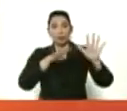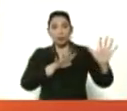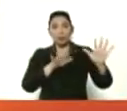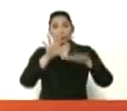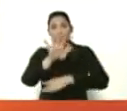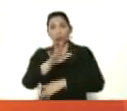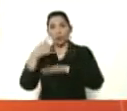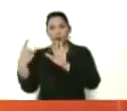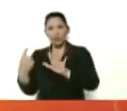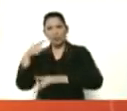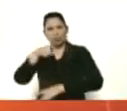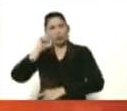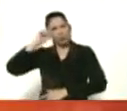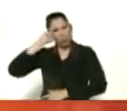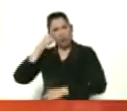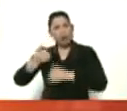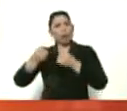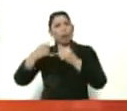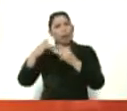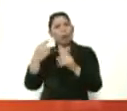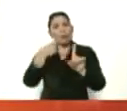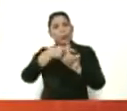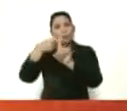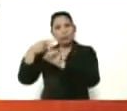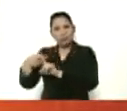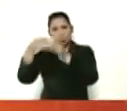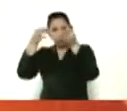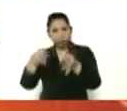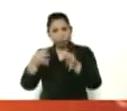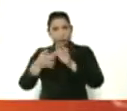11.956, ¿tú recuerdas cuántos casos han dado positivo en definitiva?